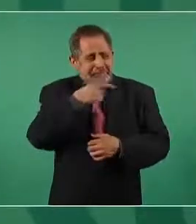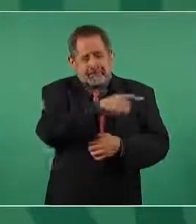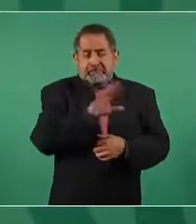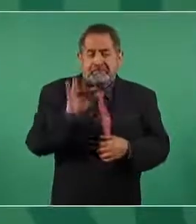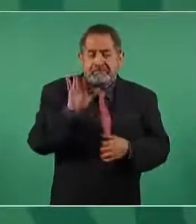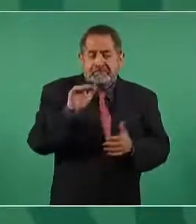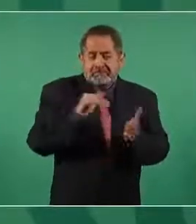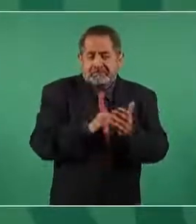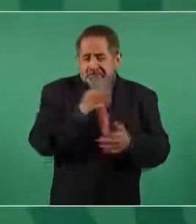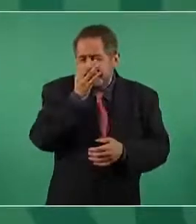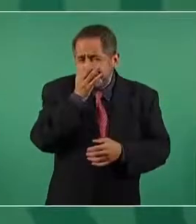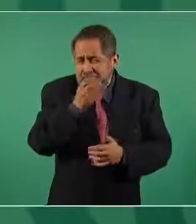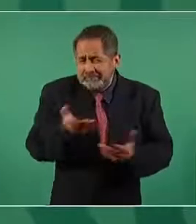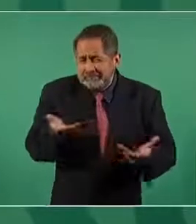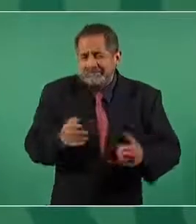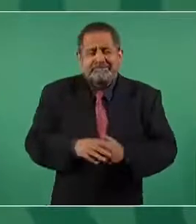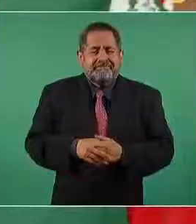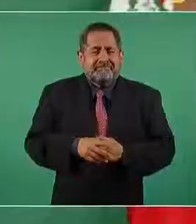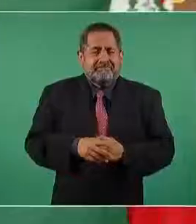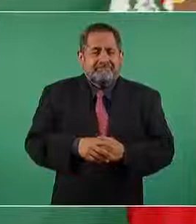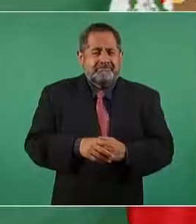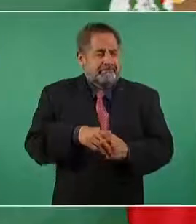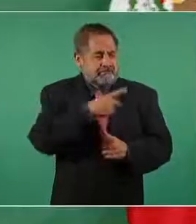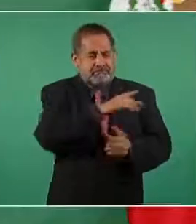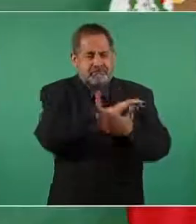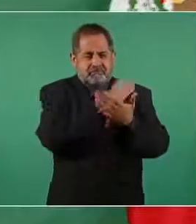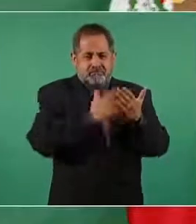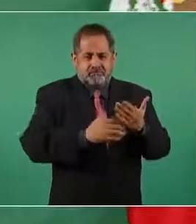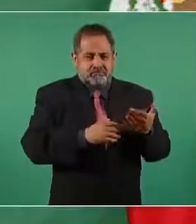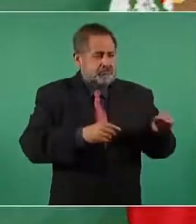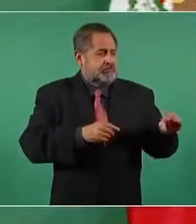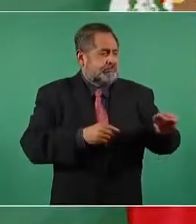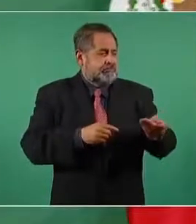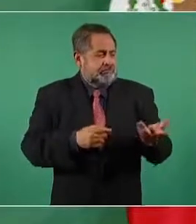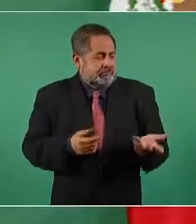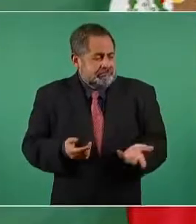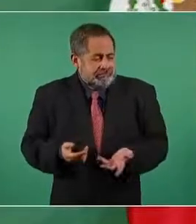40,000 con los contratos